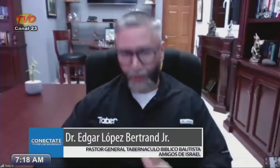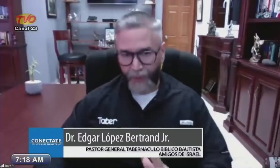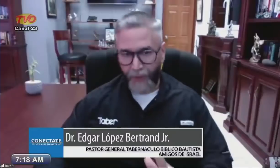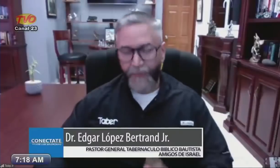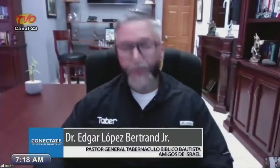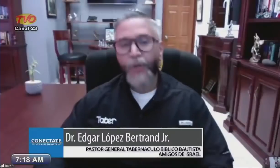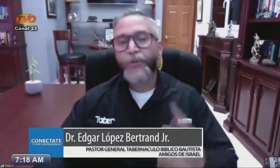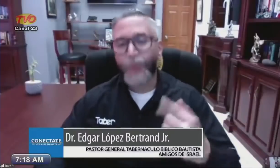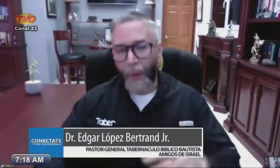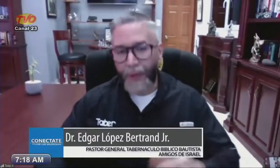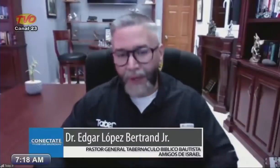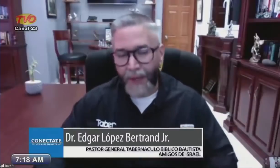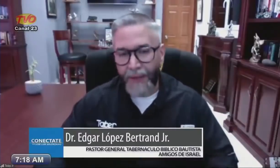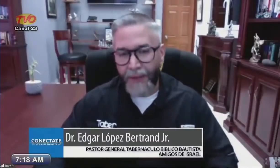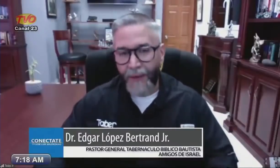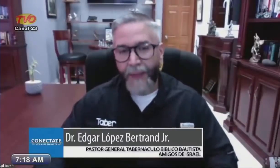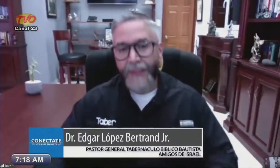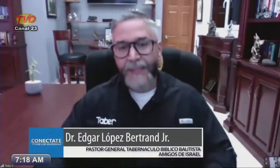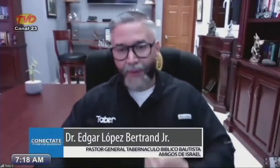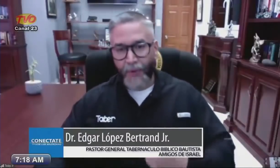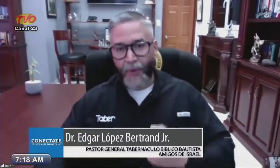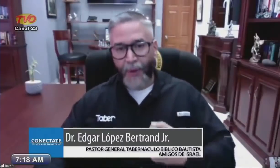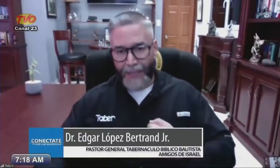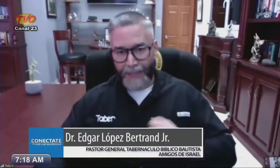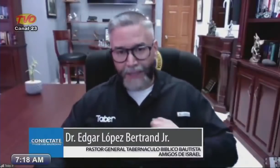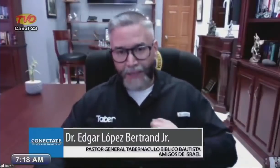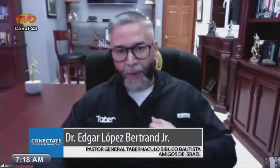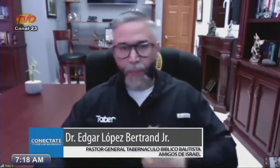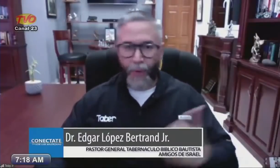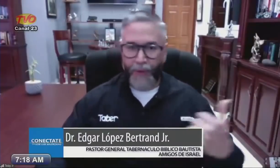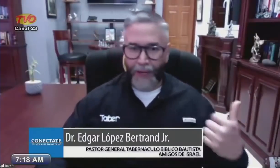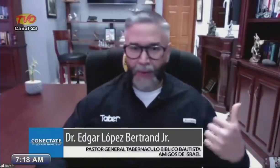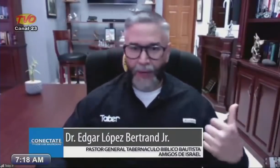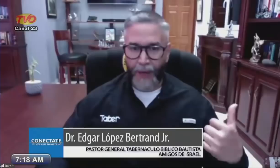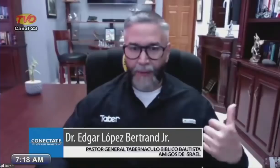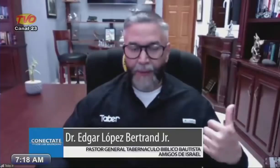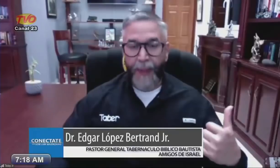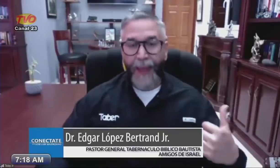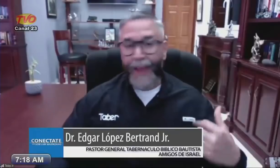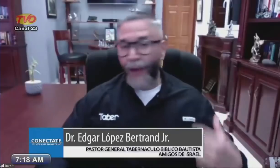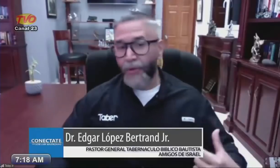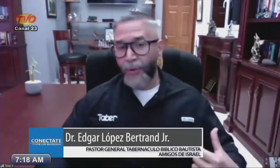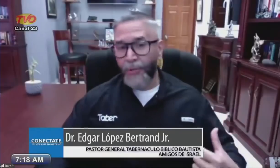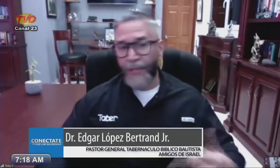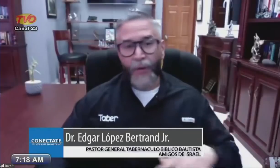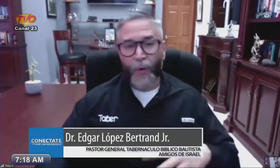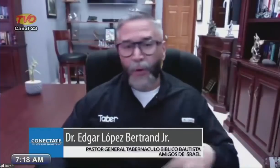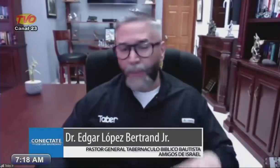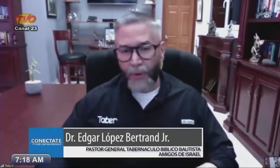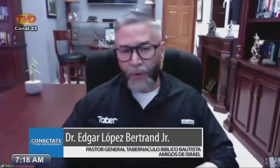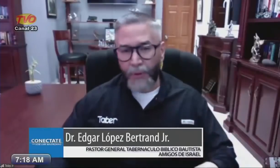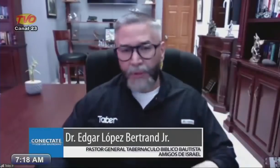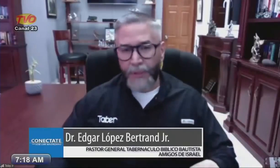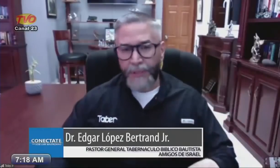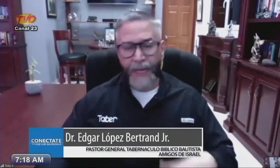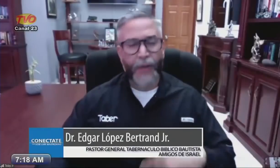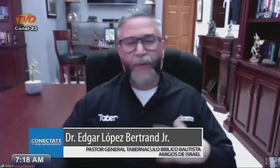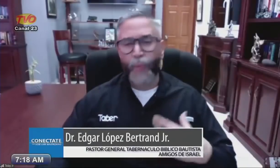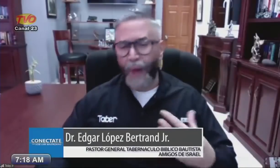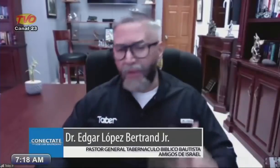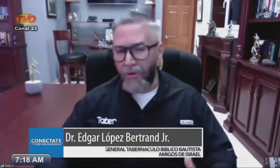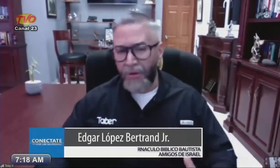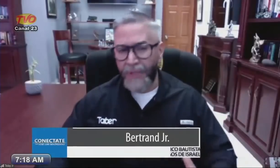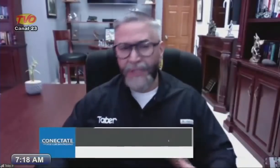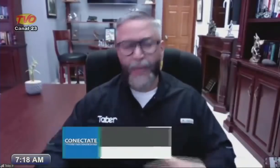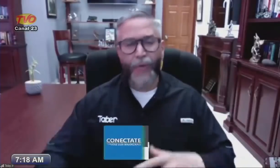él sólo el inteligente se perdonó a sí mismo por haber creído en él el otro se quedó con el montón se